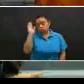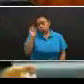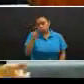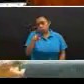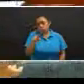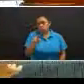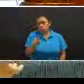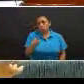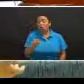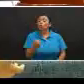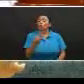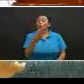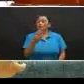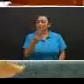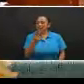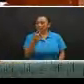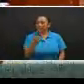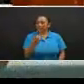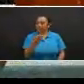contrario.